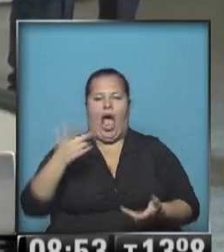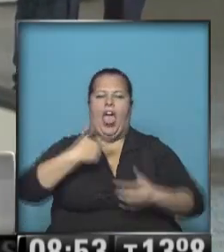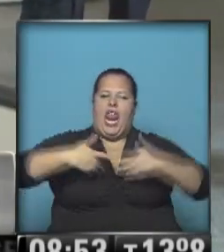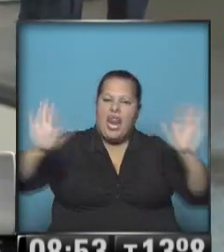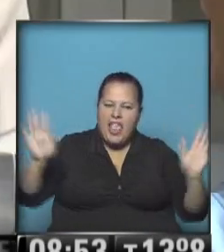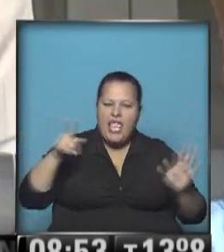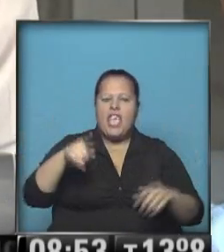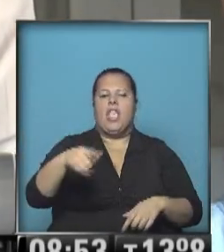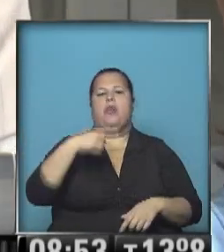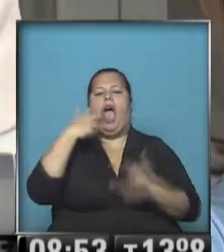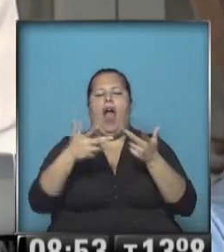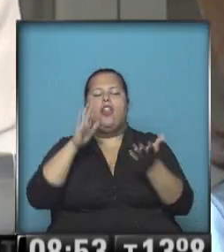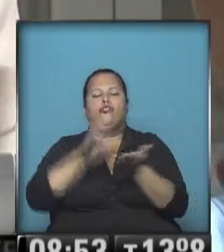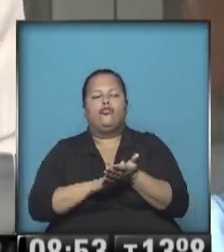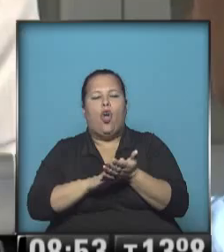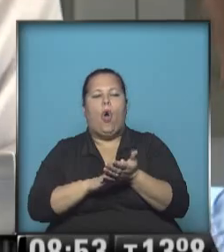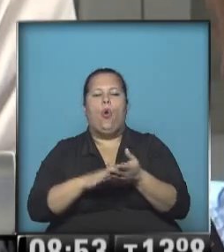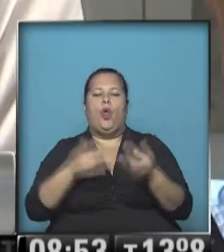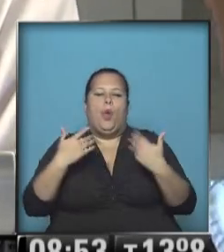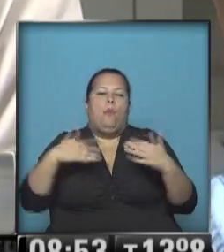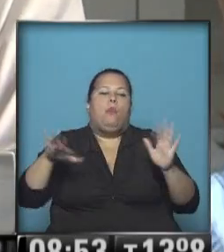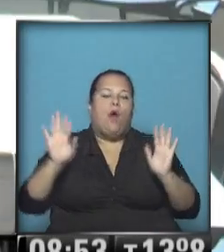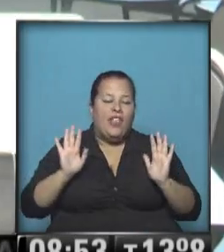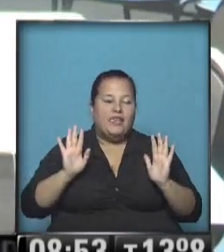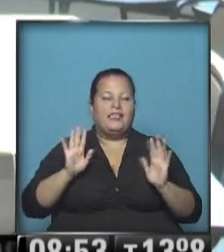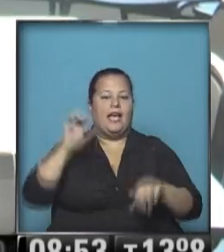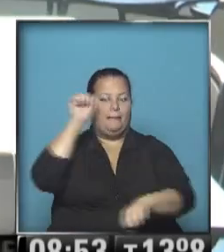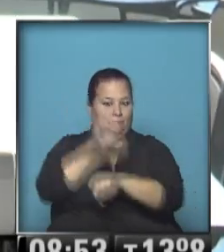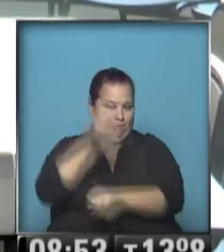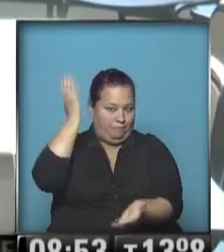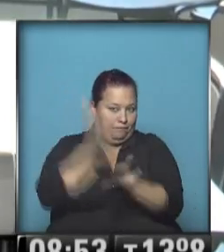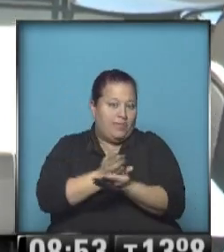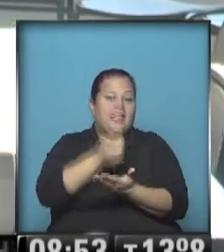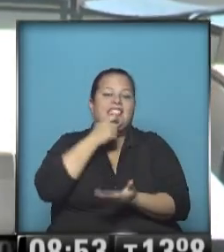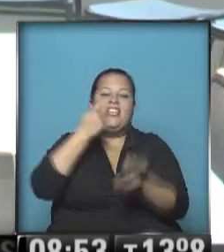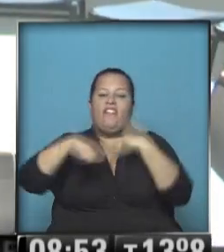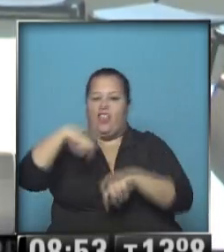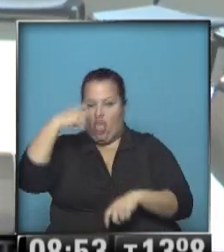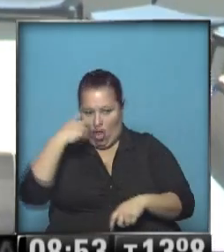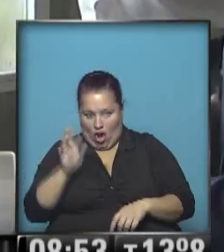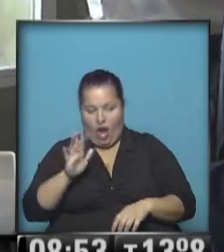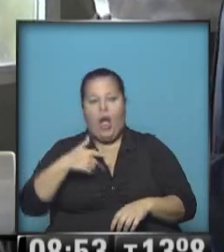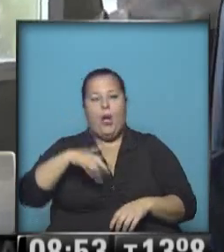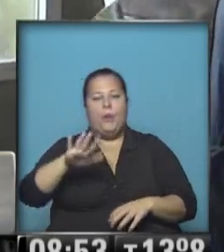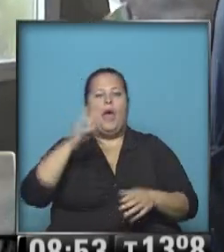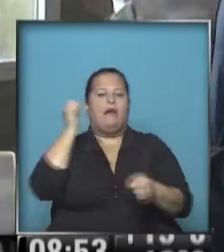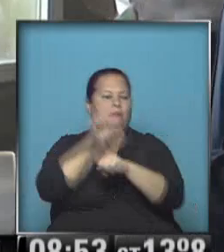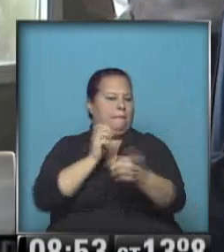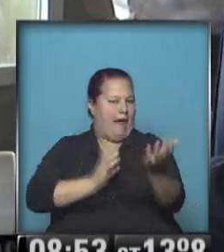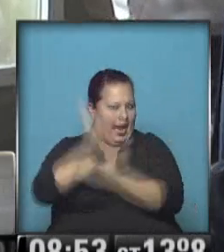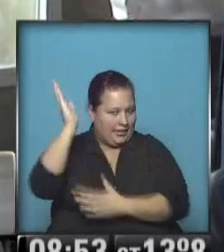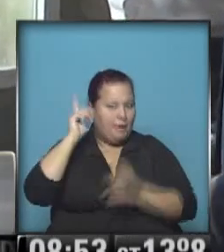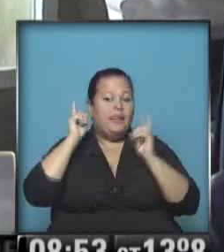habló en particular de lo que podrían llegar a ser condenas en caso de narcotraficantes van a recibir cadena perpetua también